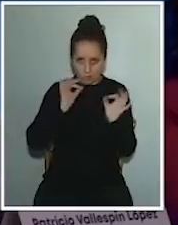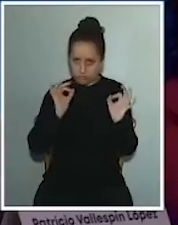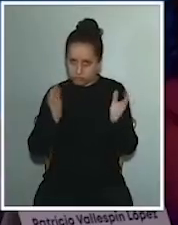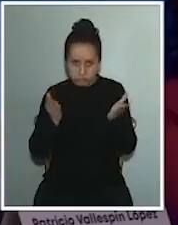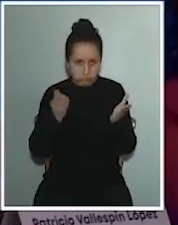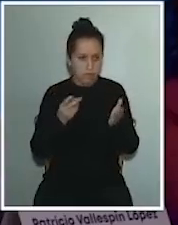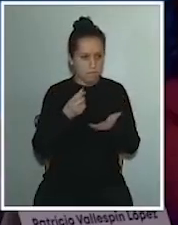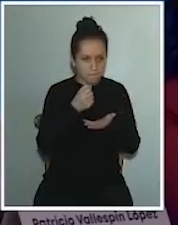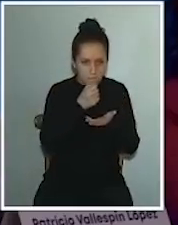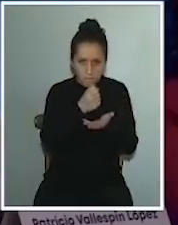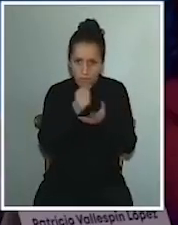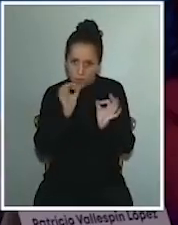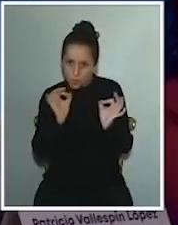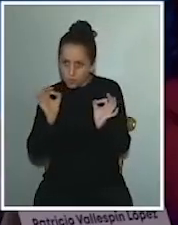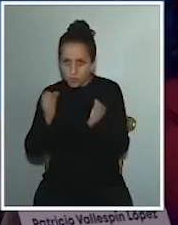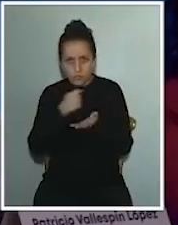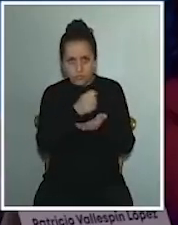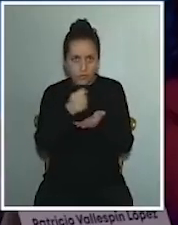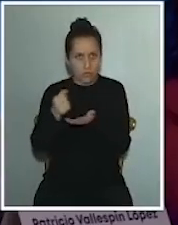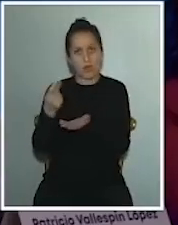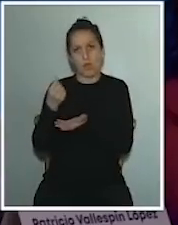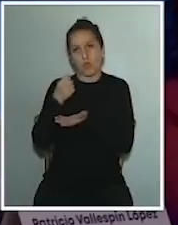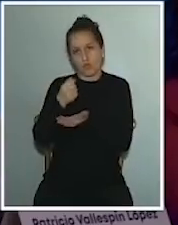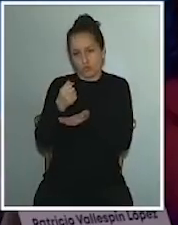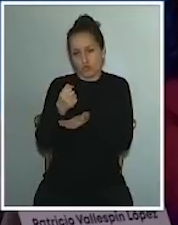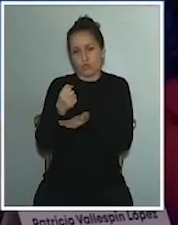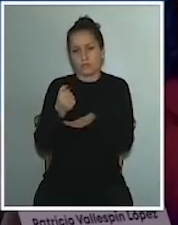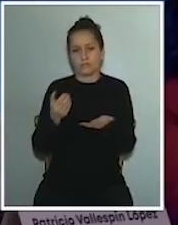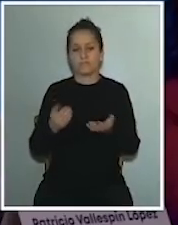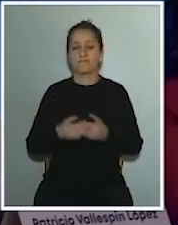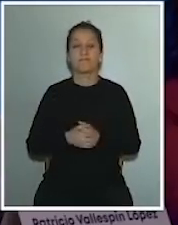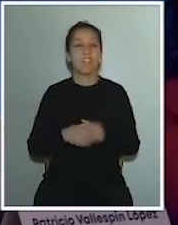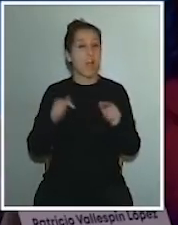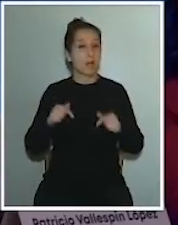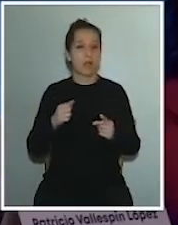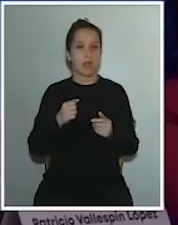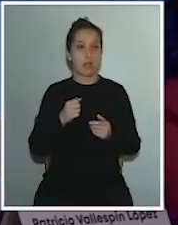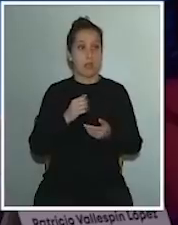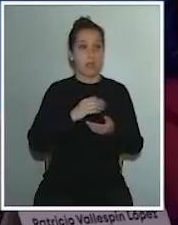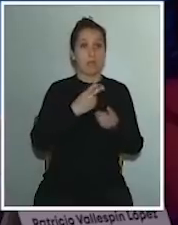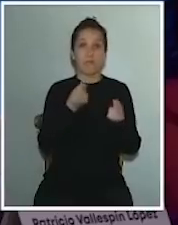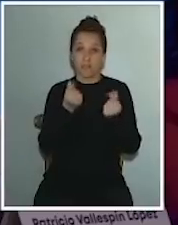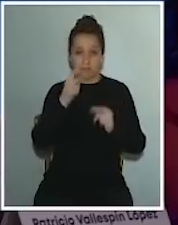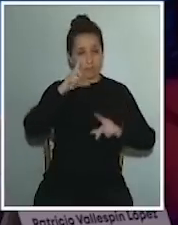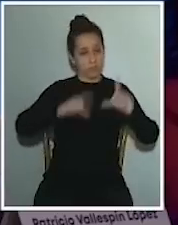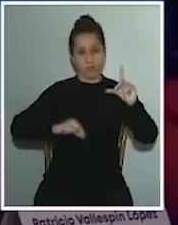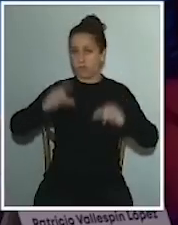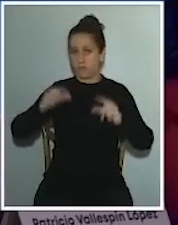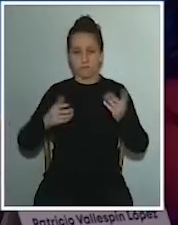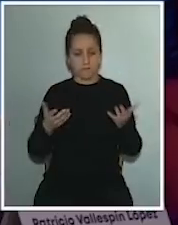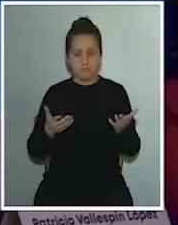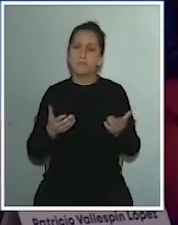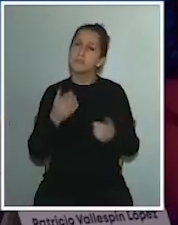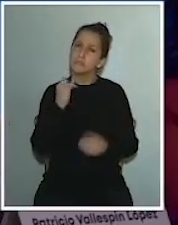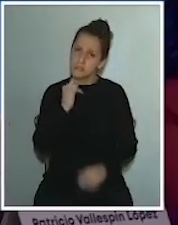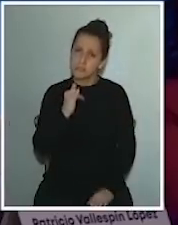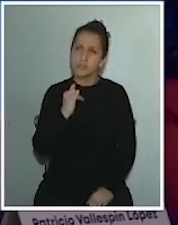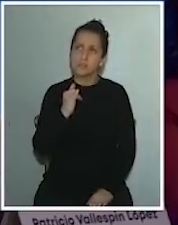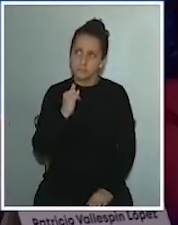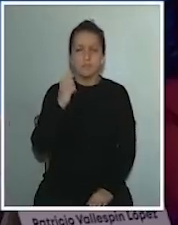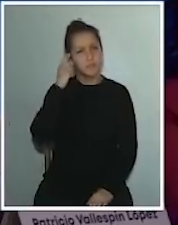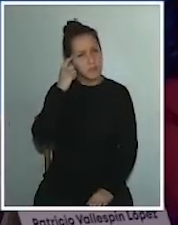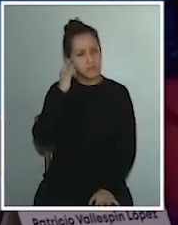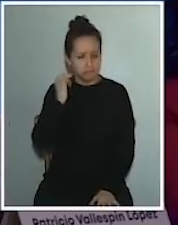entrega de los recursos para compensar el desequilibrio el desequilibrio que existe hoy Nosotros sí creemos en la regionalización pero